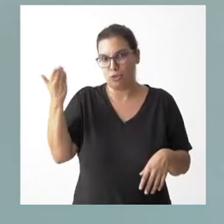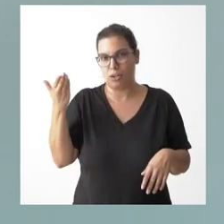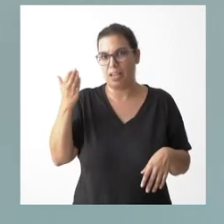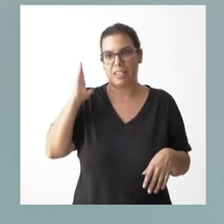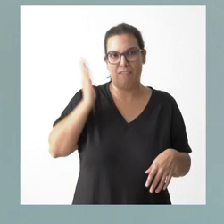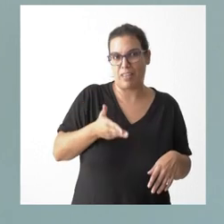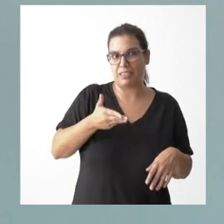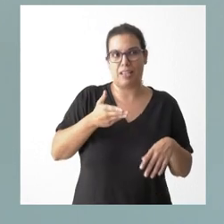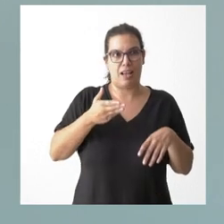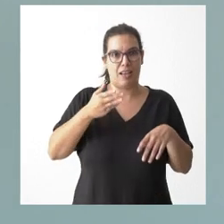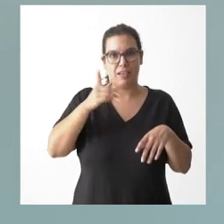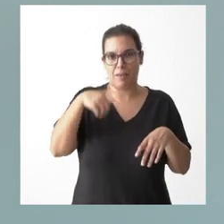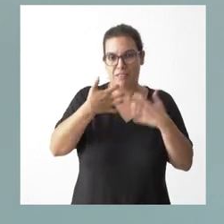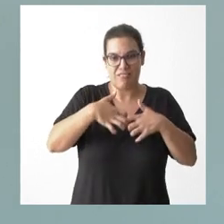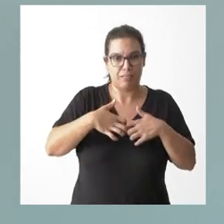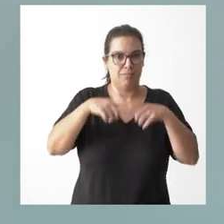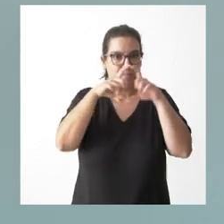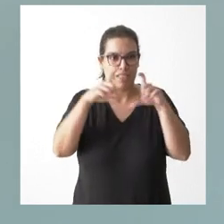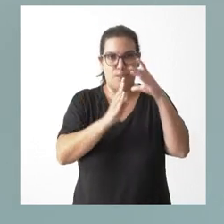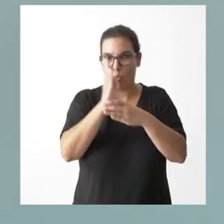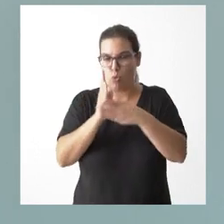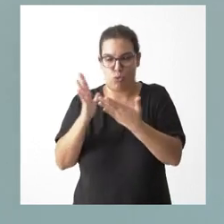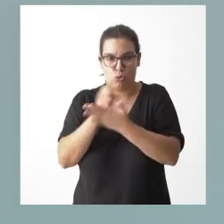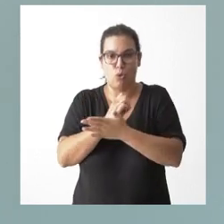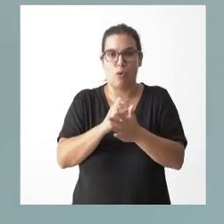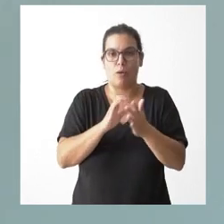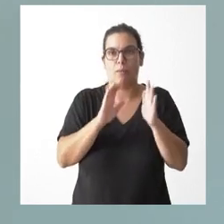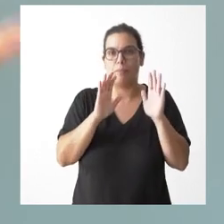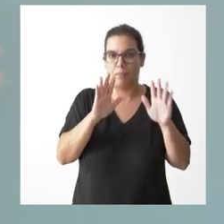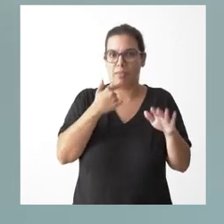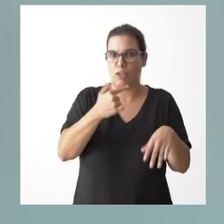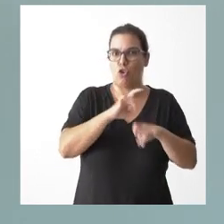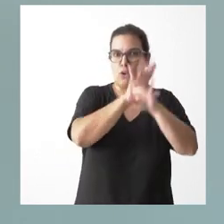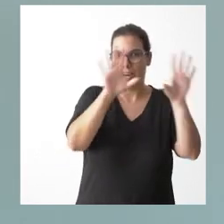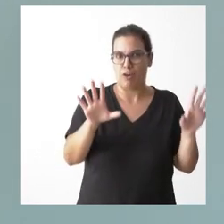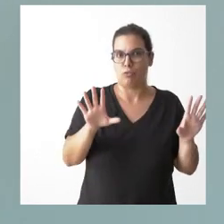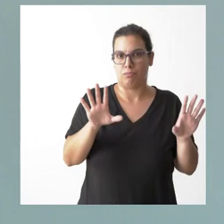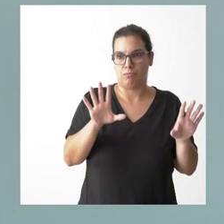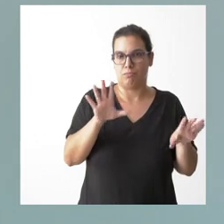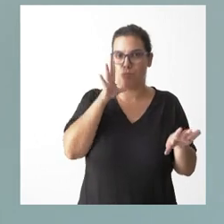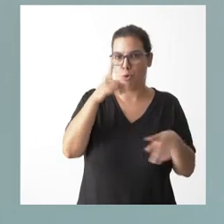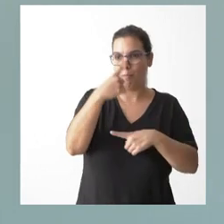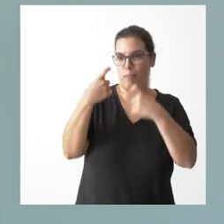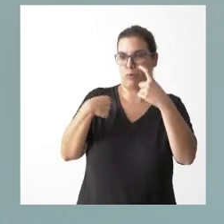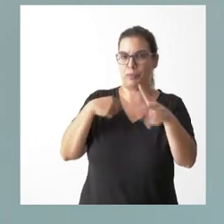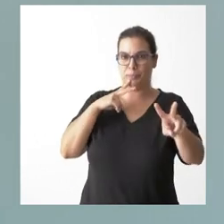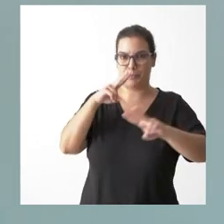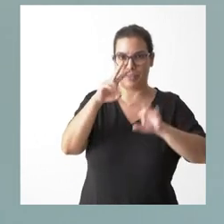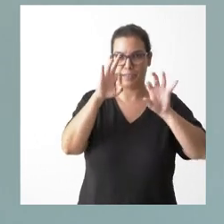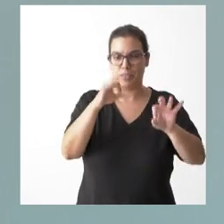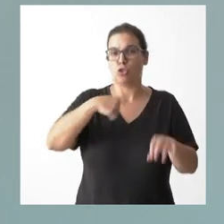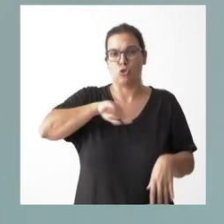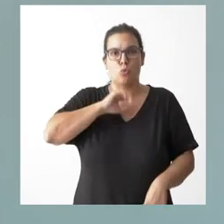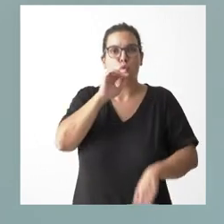de la actividad productiva. Y esto lo queremos también dejar claro en relación con su pregunta y, por tanto, lo estamos